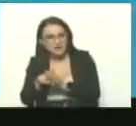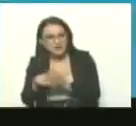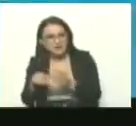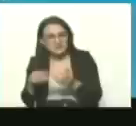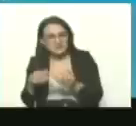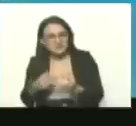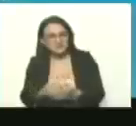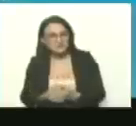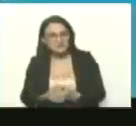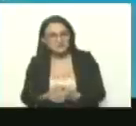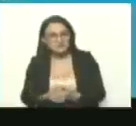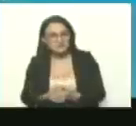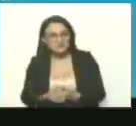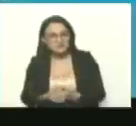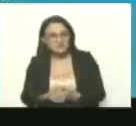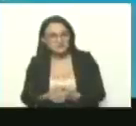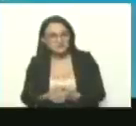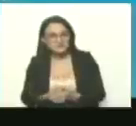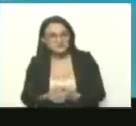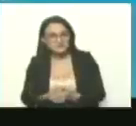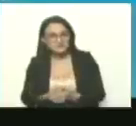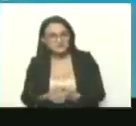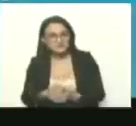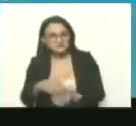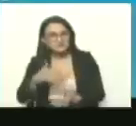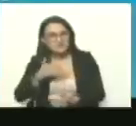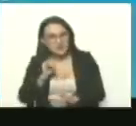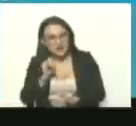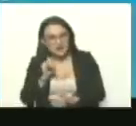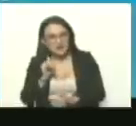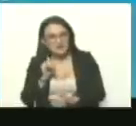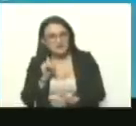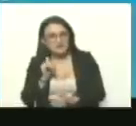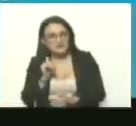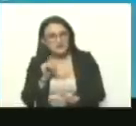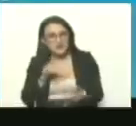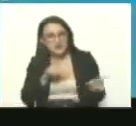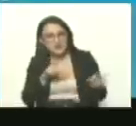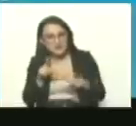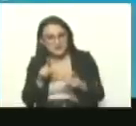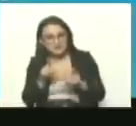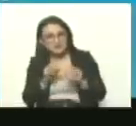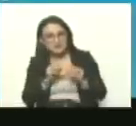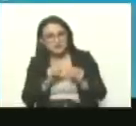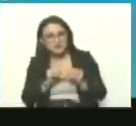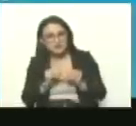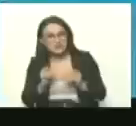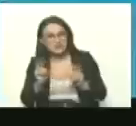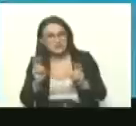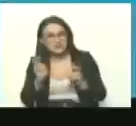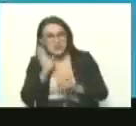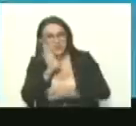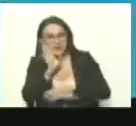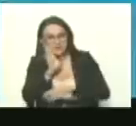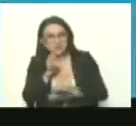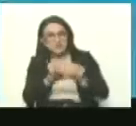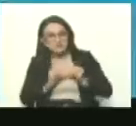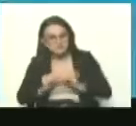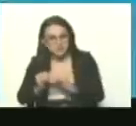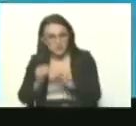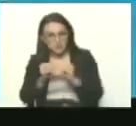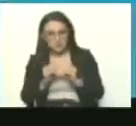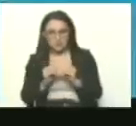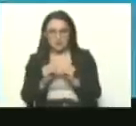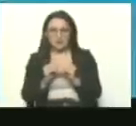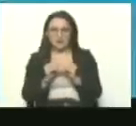grandísimo, donde nosotros aquí queremos arreglar también de manera transferencia la comuna, mi presidente,